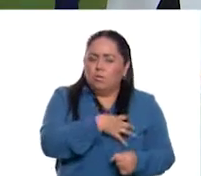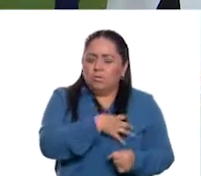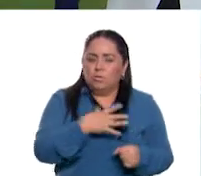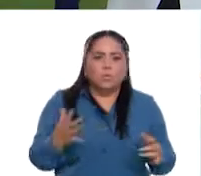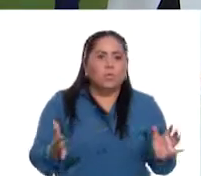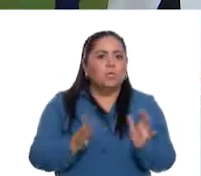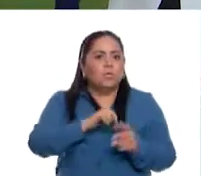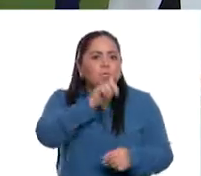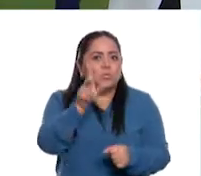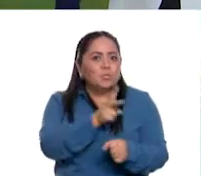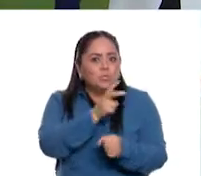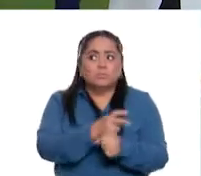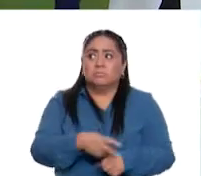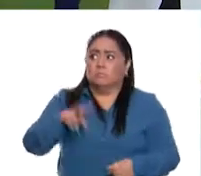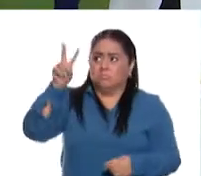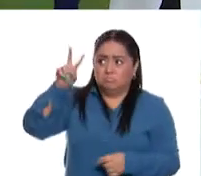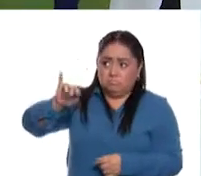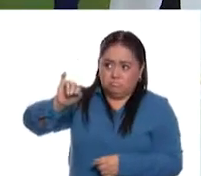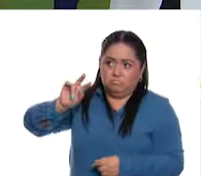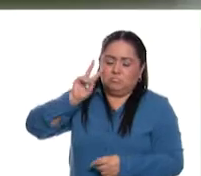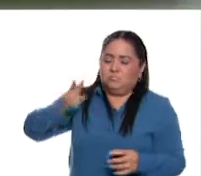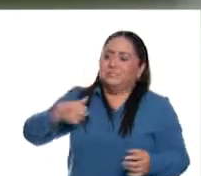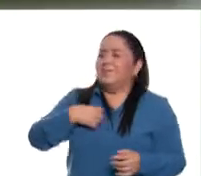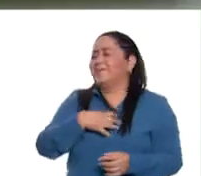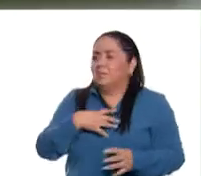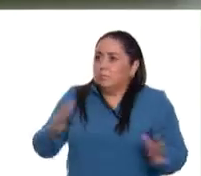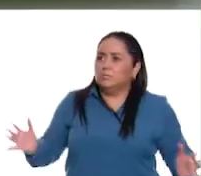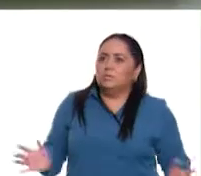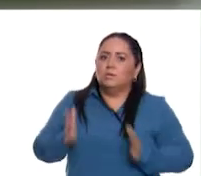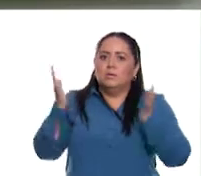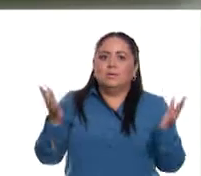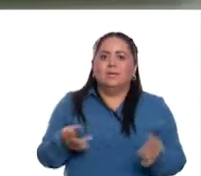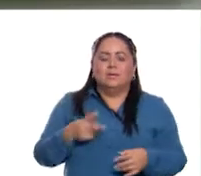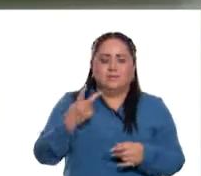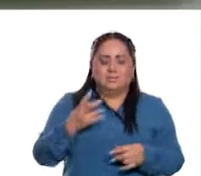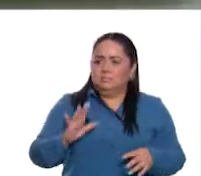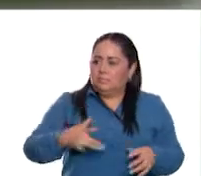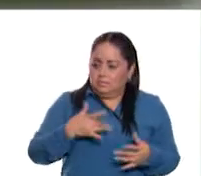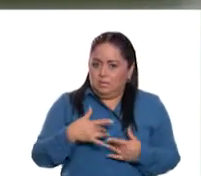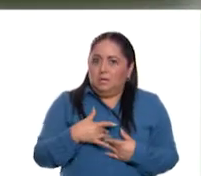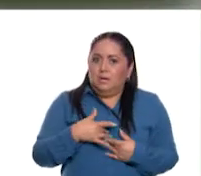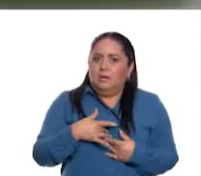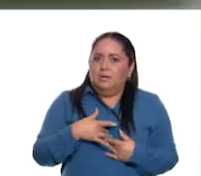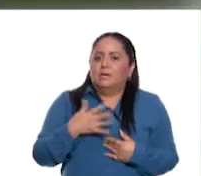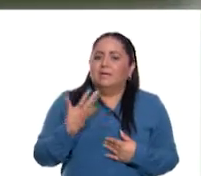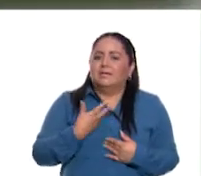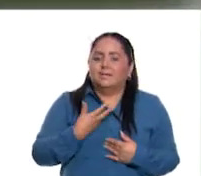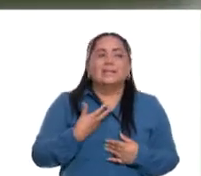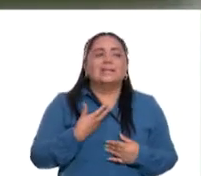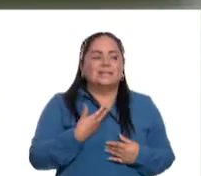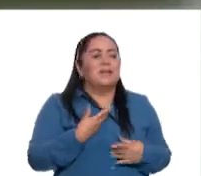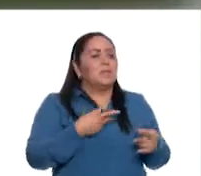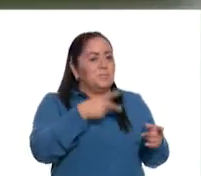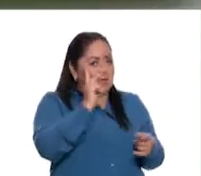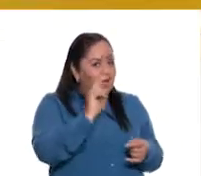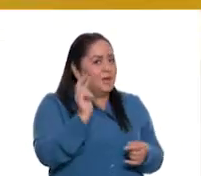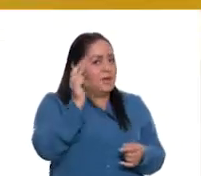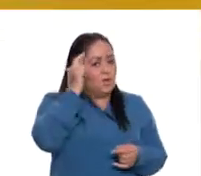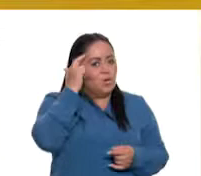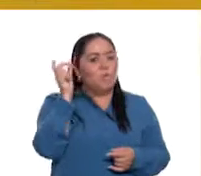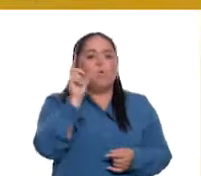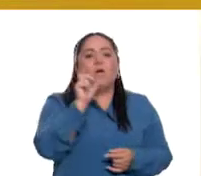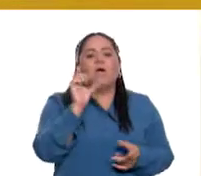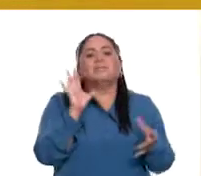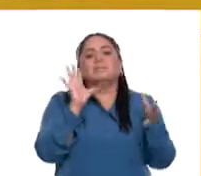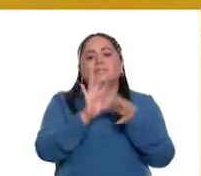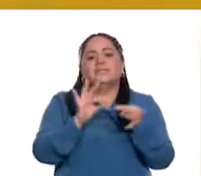Sí, lo vimos, ¿no? Estaba yo bien contento y luego me quedé así como... Pues vamos a recordar cuando